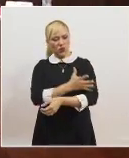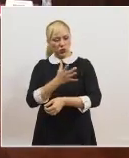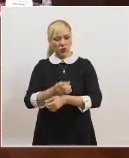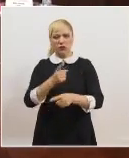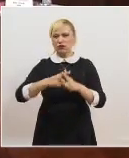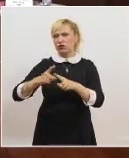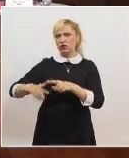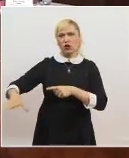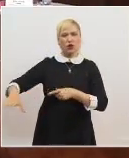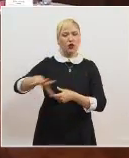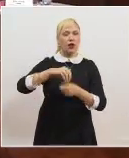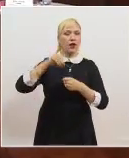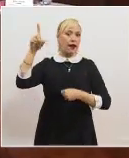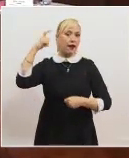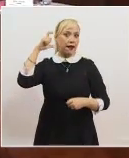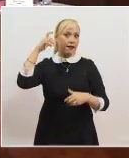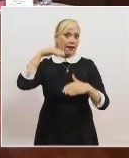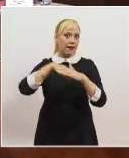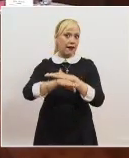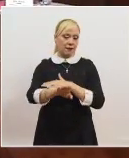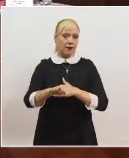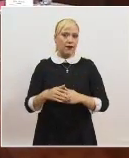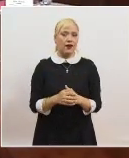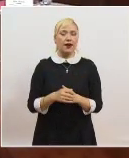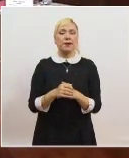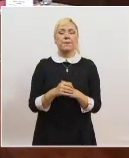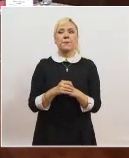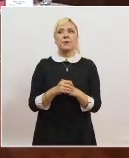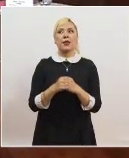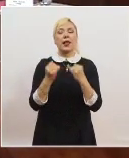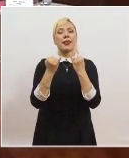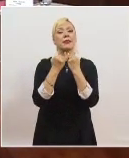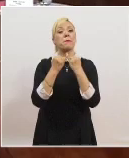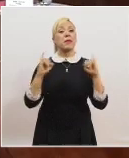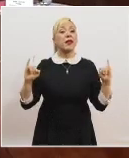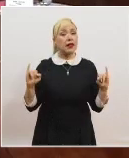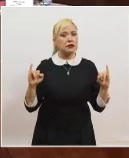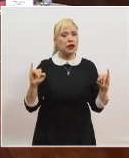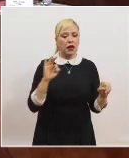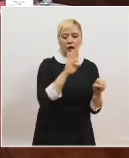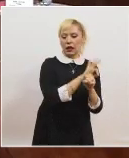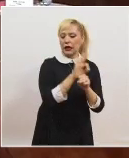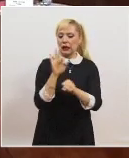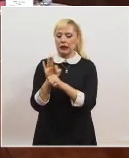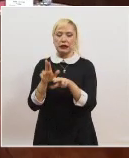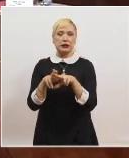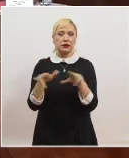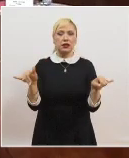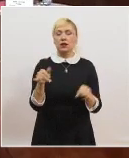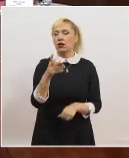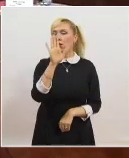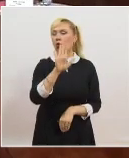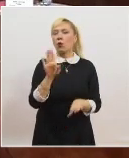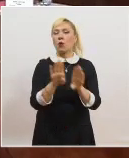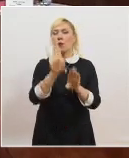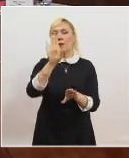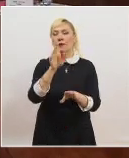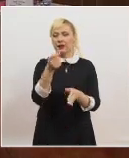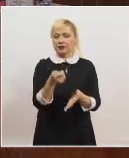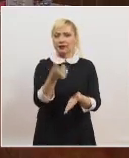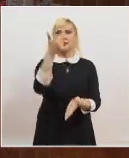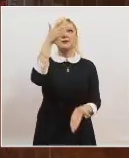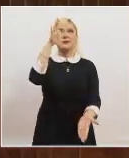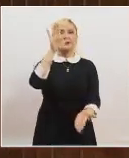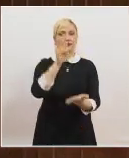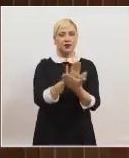Querétaro. Independencia e imparcialidad son dos caras de la misma moneda.